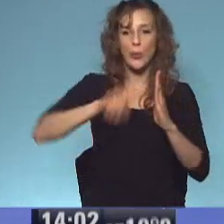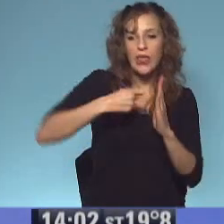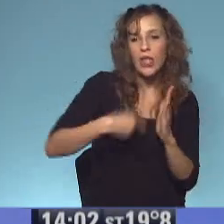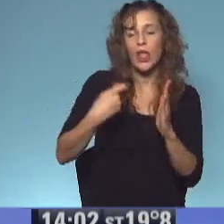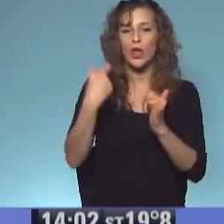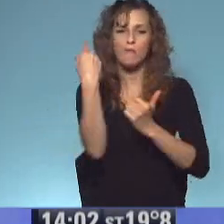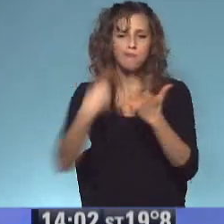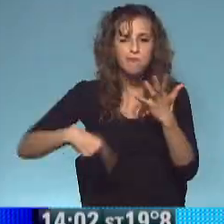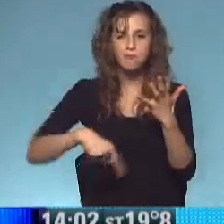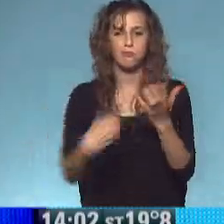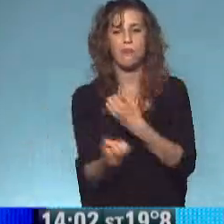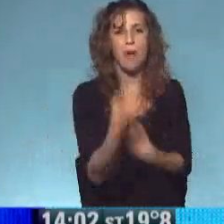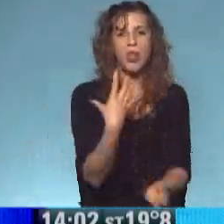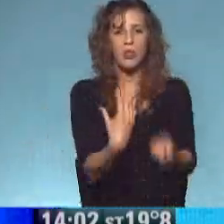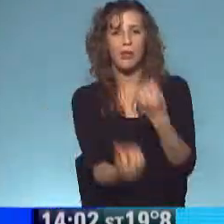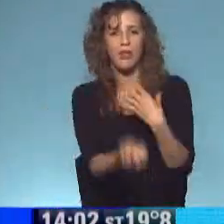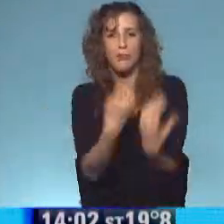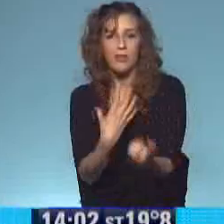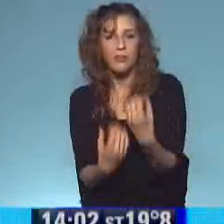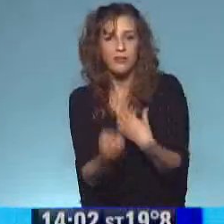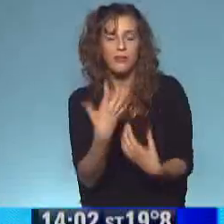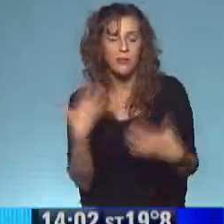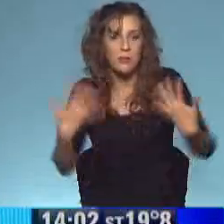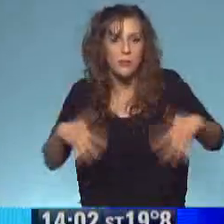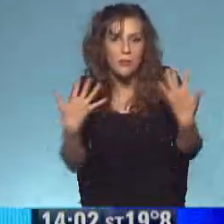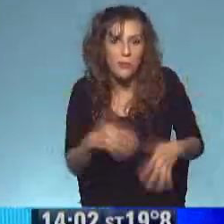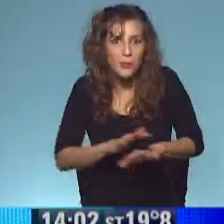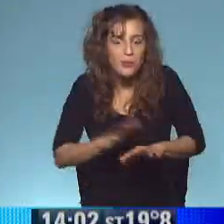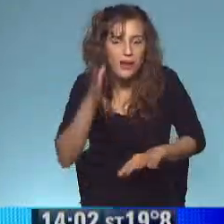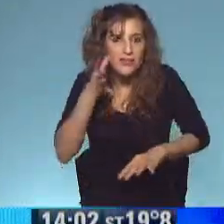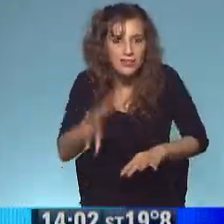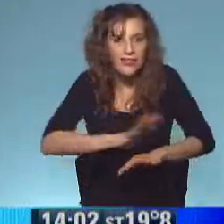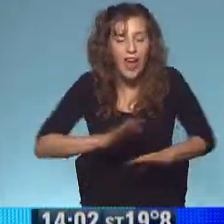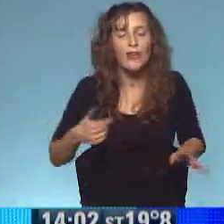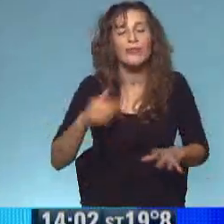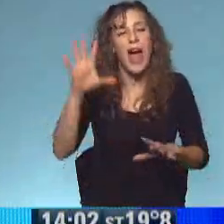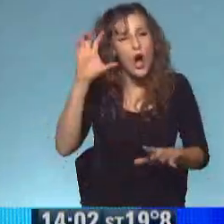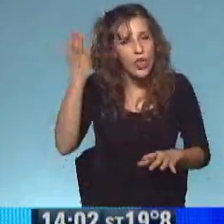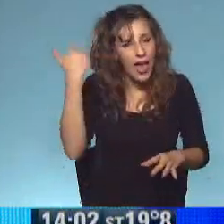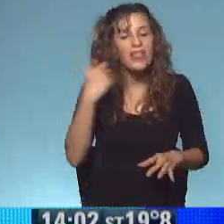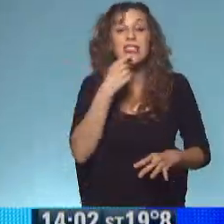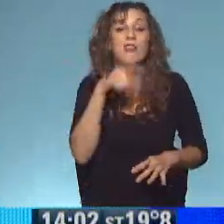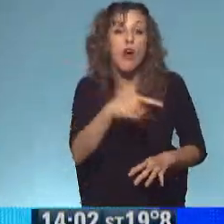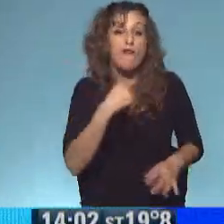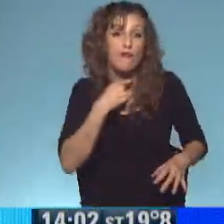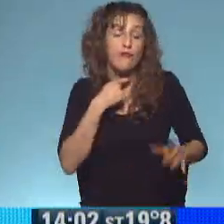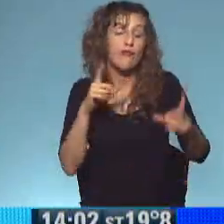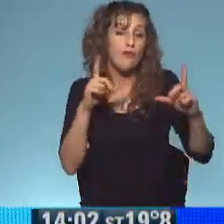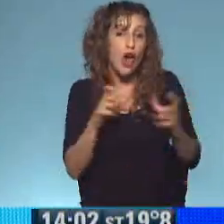increíble videos. La cantidad de fotos que están llegando. Sí, recuerden que las fotos nos las pueden mandar a